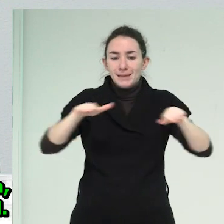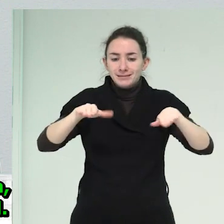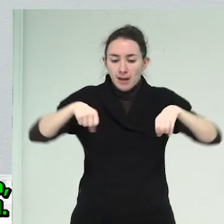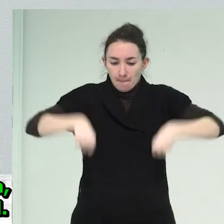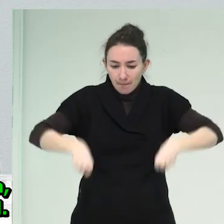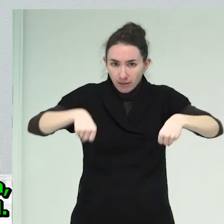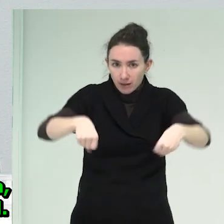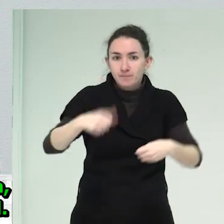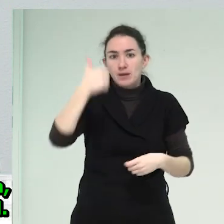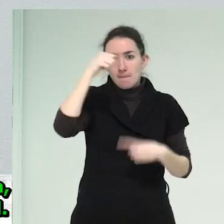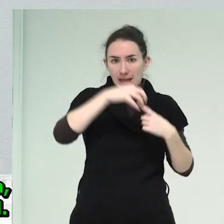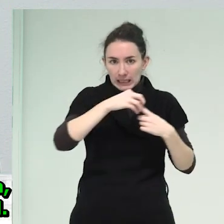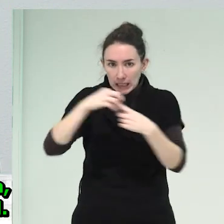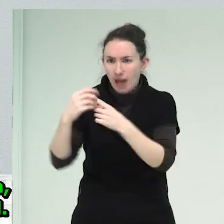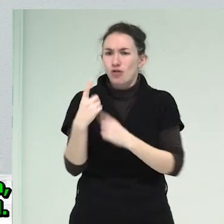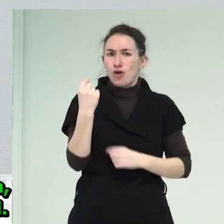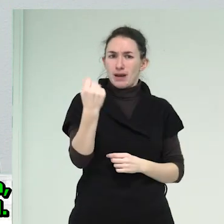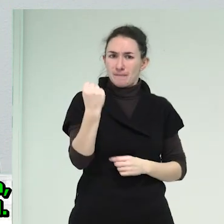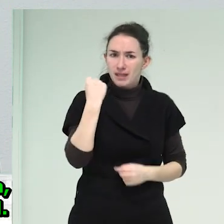un patriarcado que es capitalista, además es racista y es colonial.